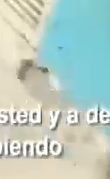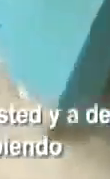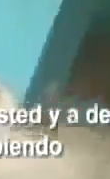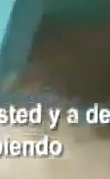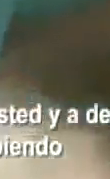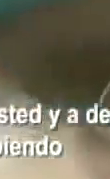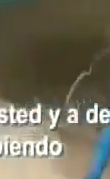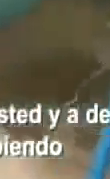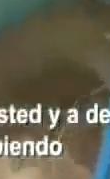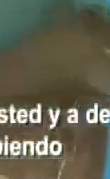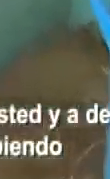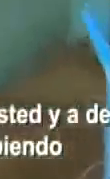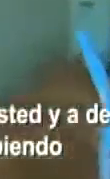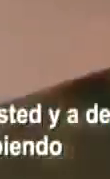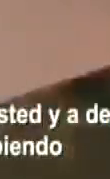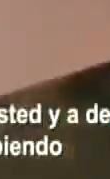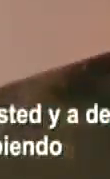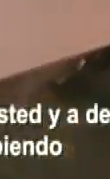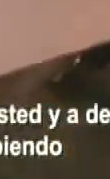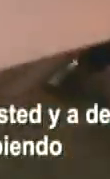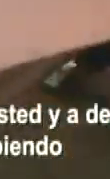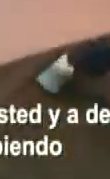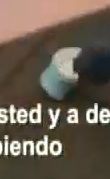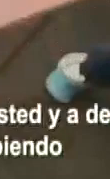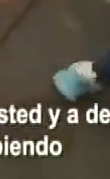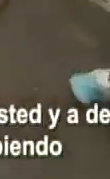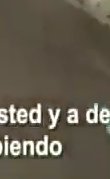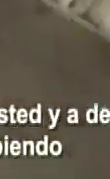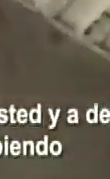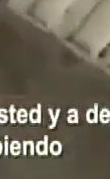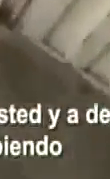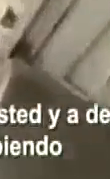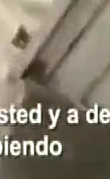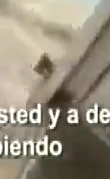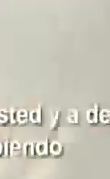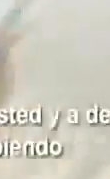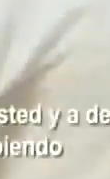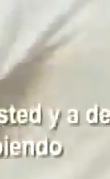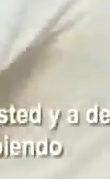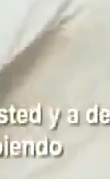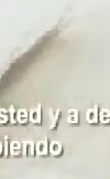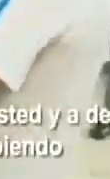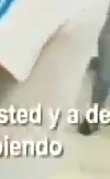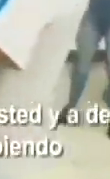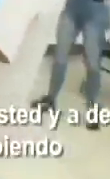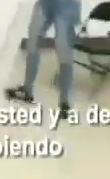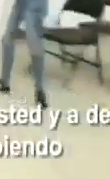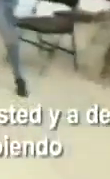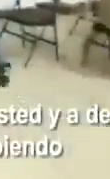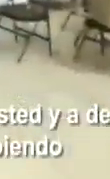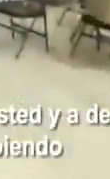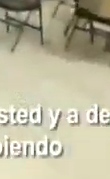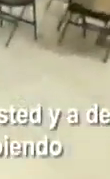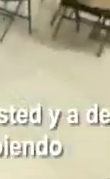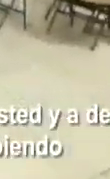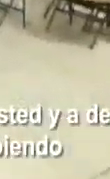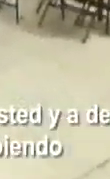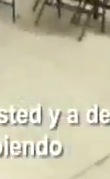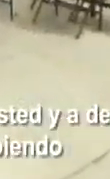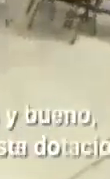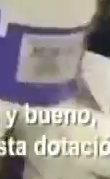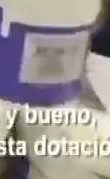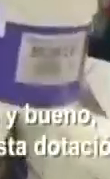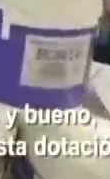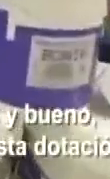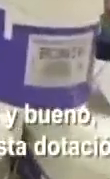este beneficio y hoy, presidente, gracias a usted y de manera eficaz y oportuna estamos